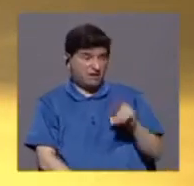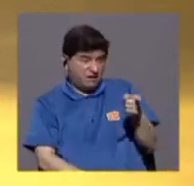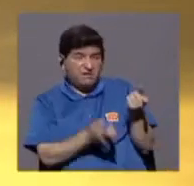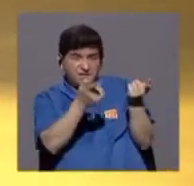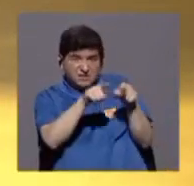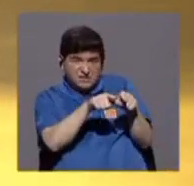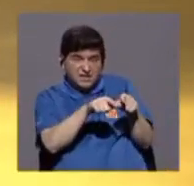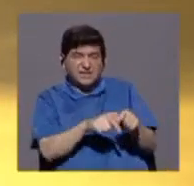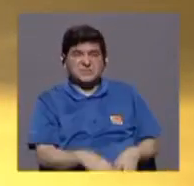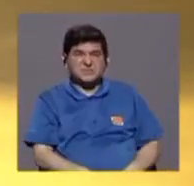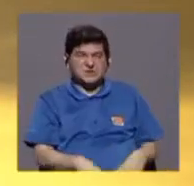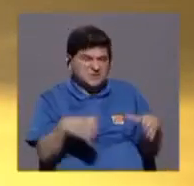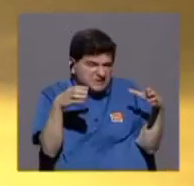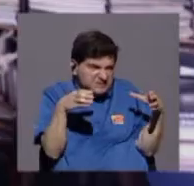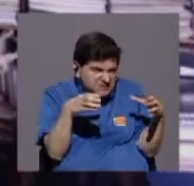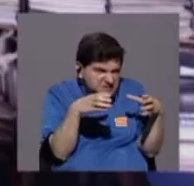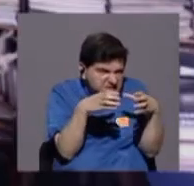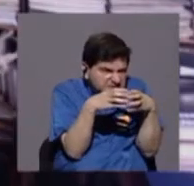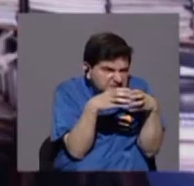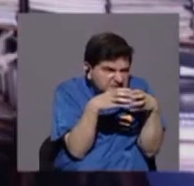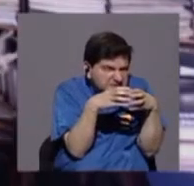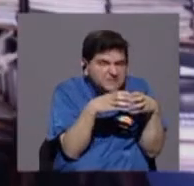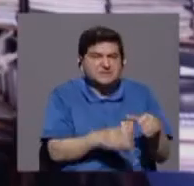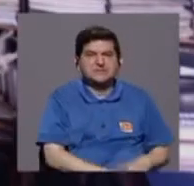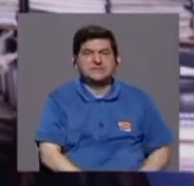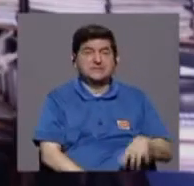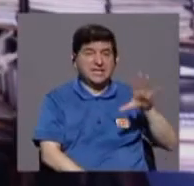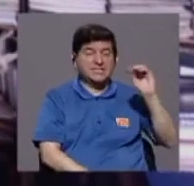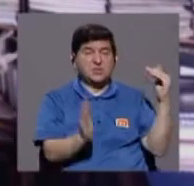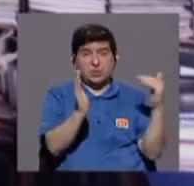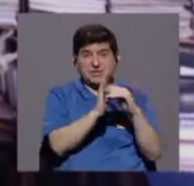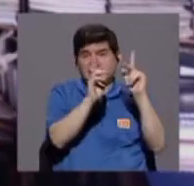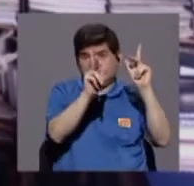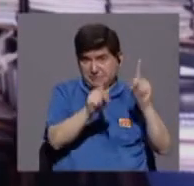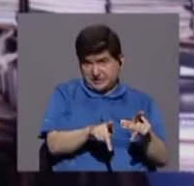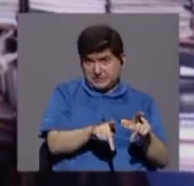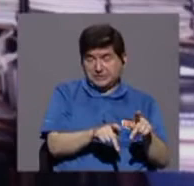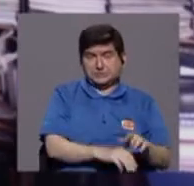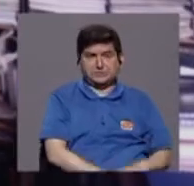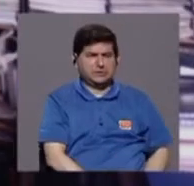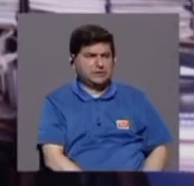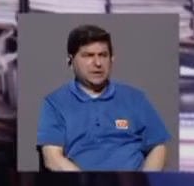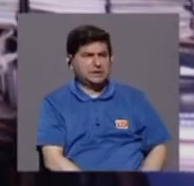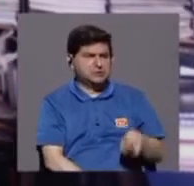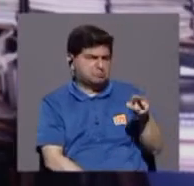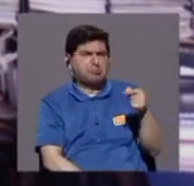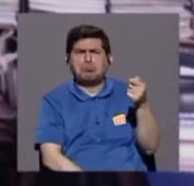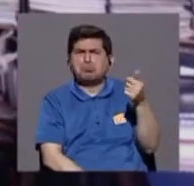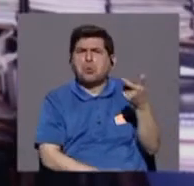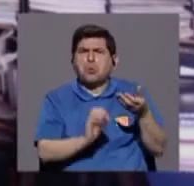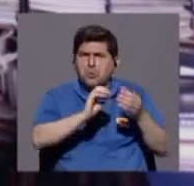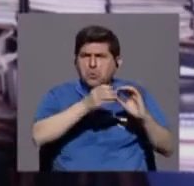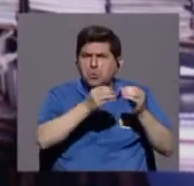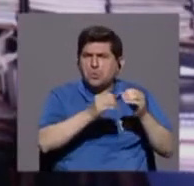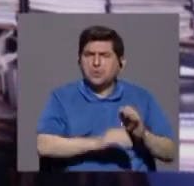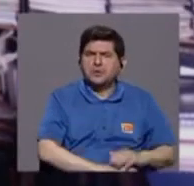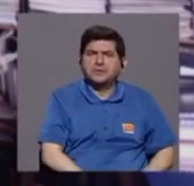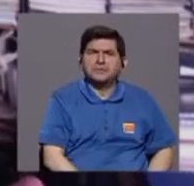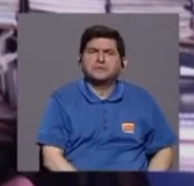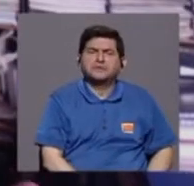muy concentrada, fíjese, 50.000 habitantes, realmente es muy poco, es muy